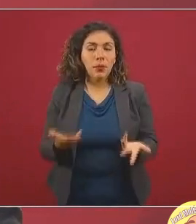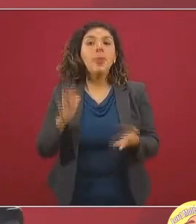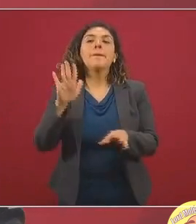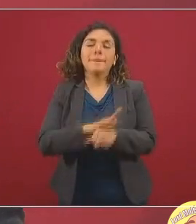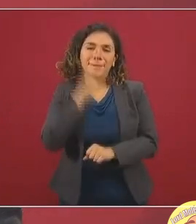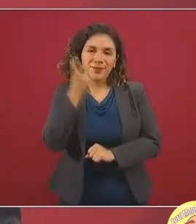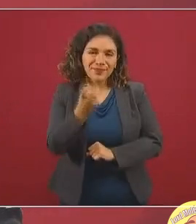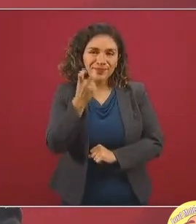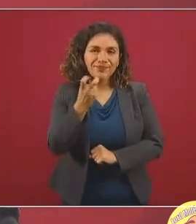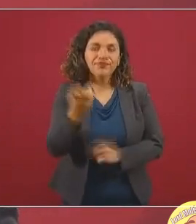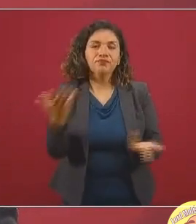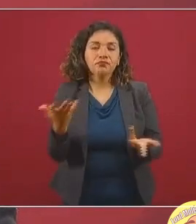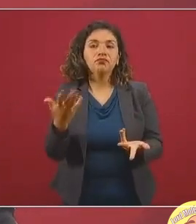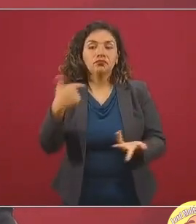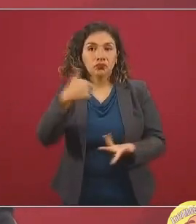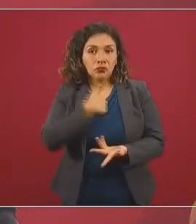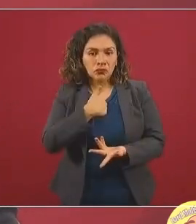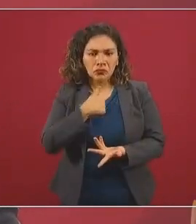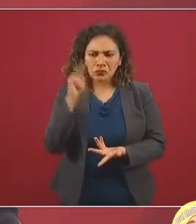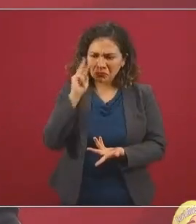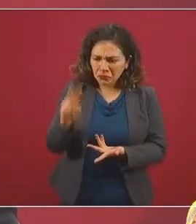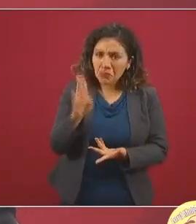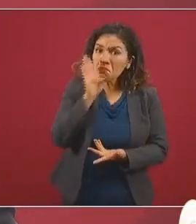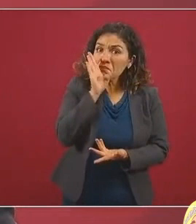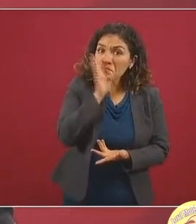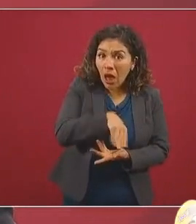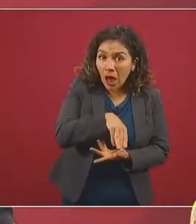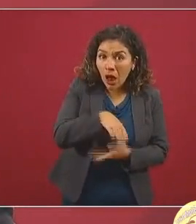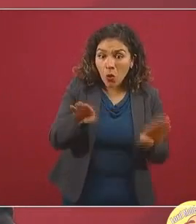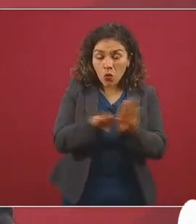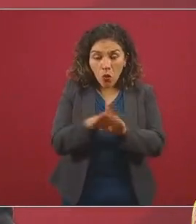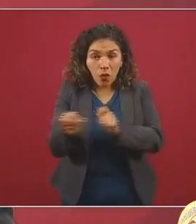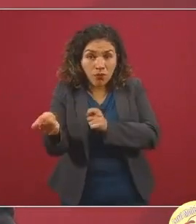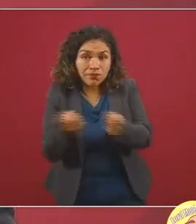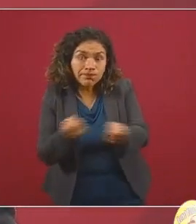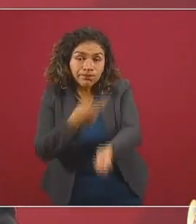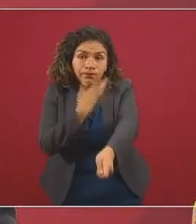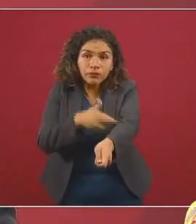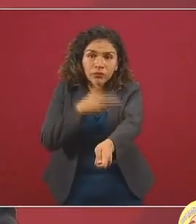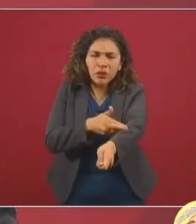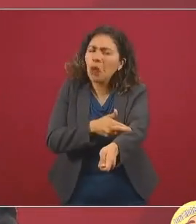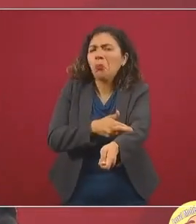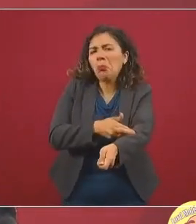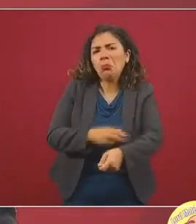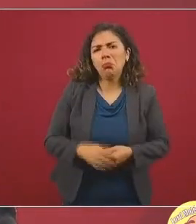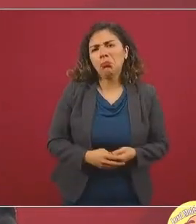Por eso yo no veo mal el procedimiento